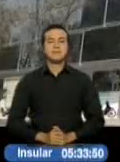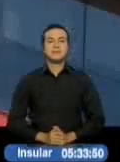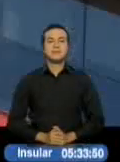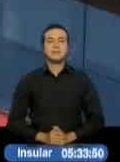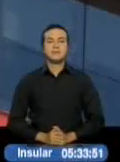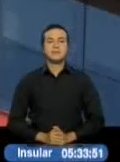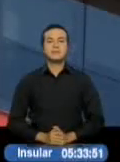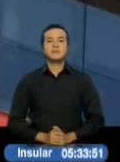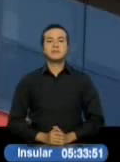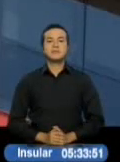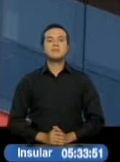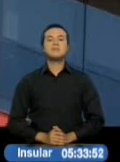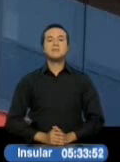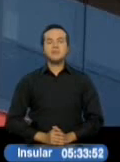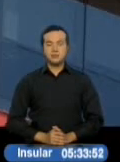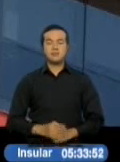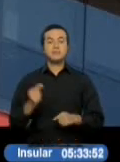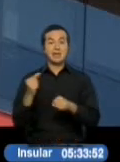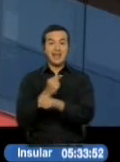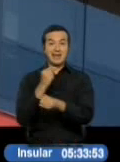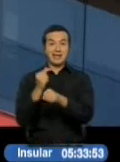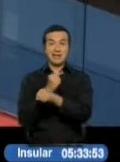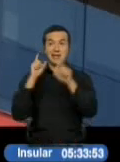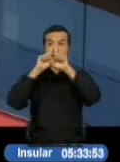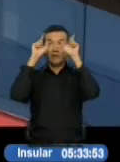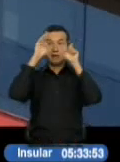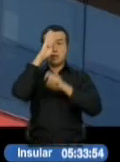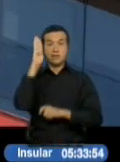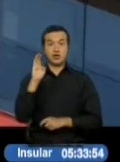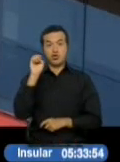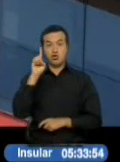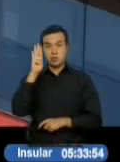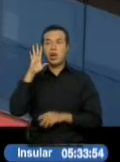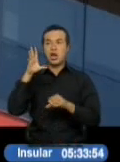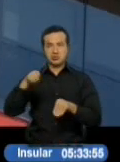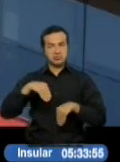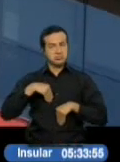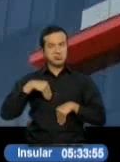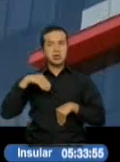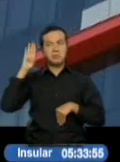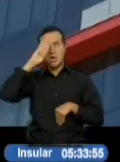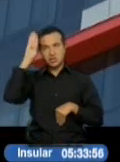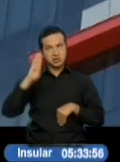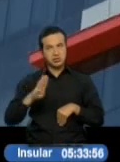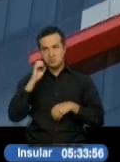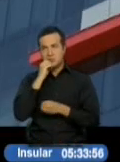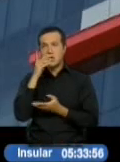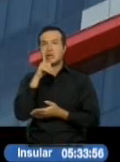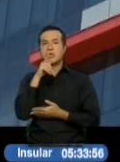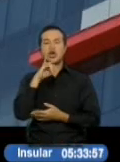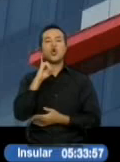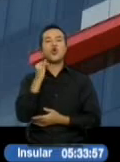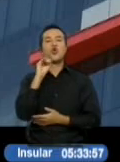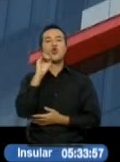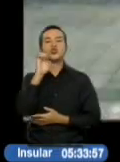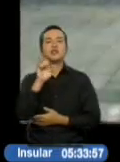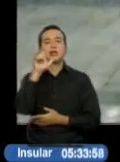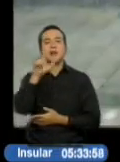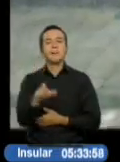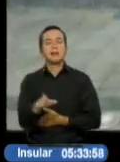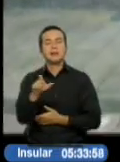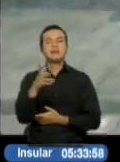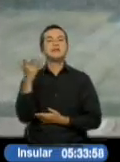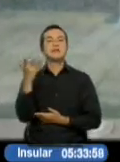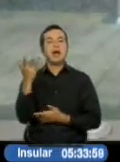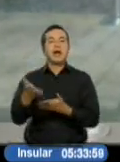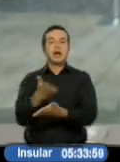El ejecutivo de Odebrecht, que se acogió a la delación propuesta por la justicia brasilera el año pasado, es José Conceição dos Santos, quien se